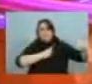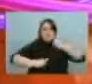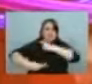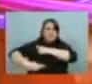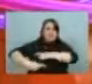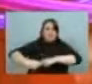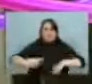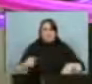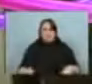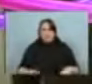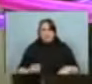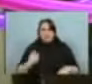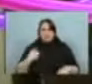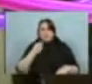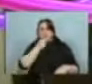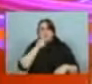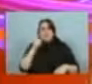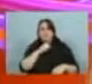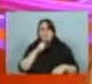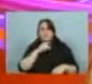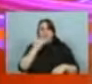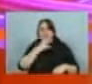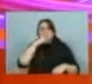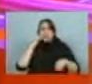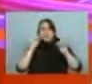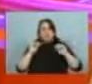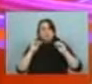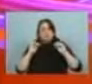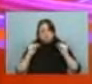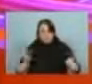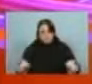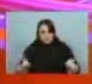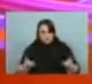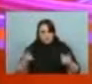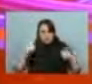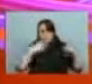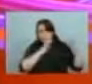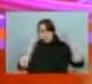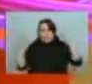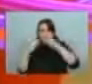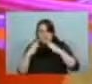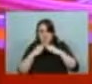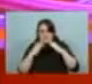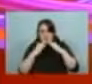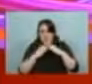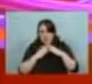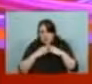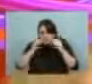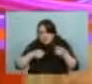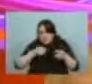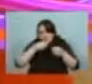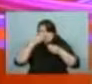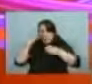yo no lo soporto. Cuando llego a mi casa, soy una persona como cualquier otra. Claro. Me saco todas las